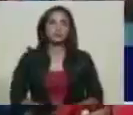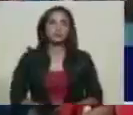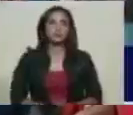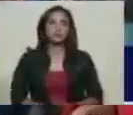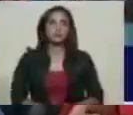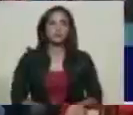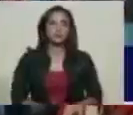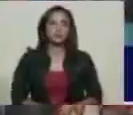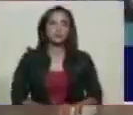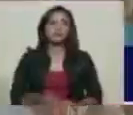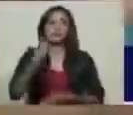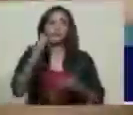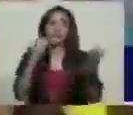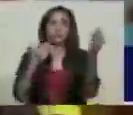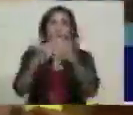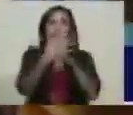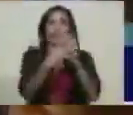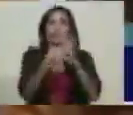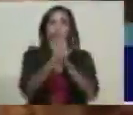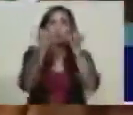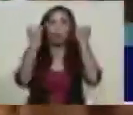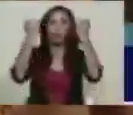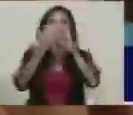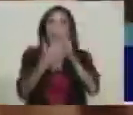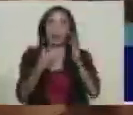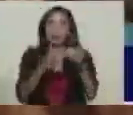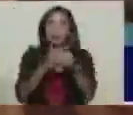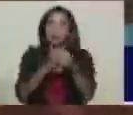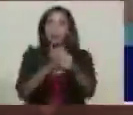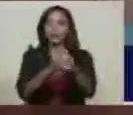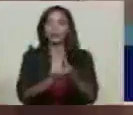Y así debemos seguir, compañeros, Diosdado,